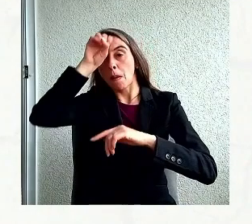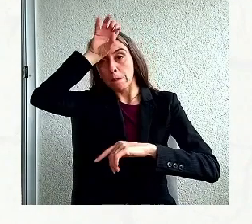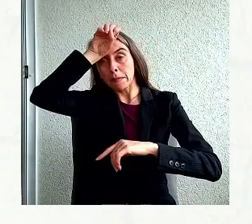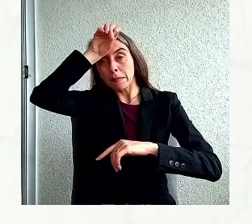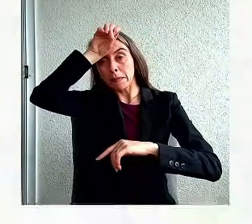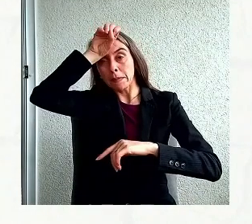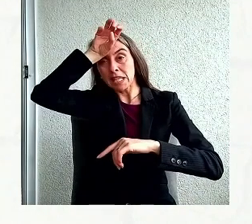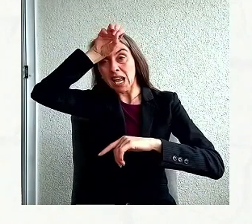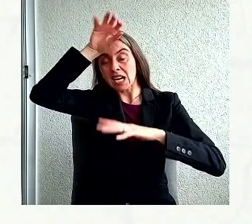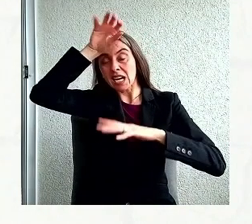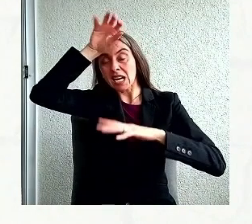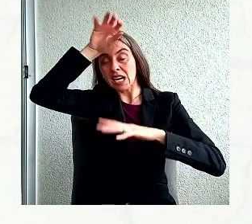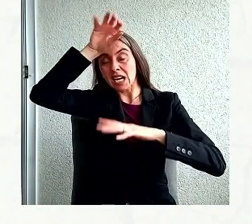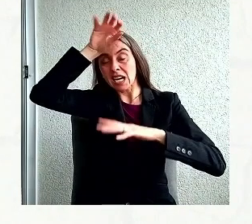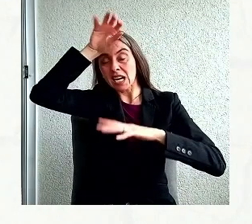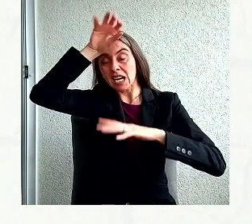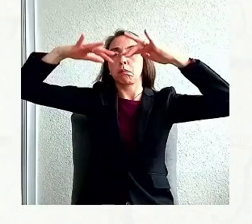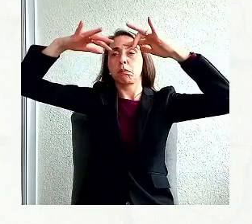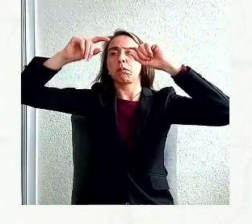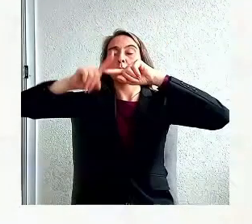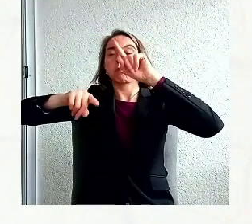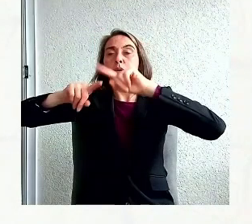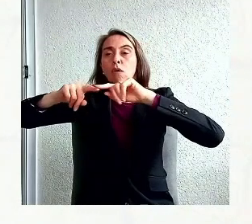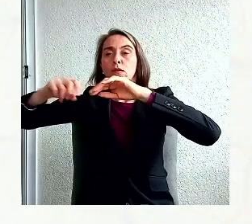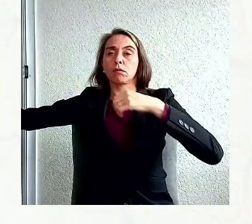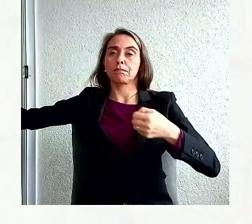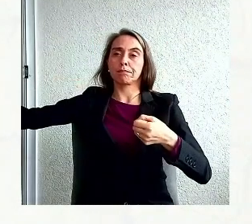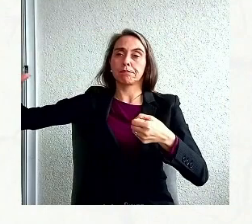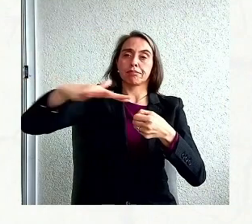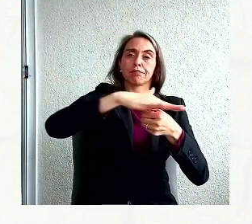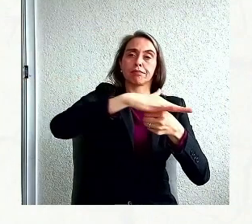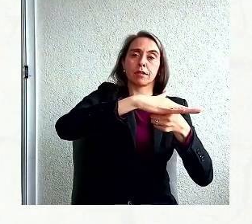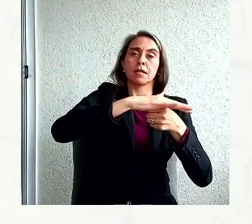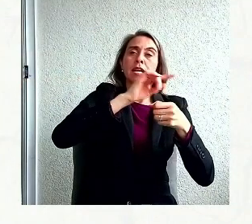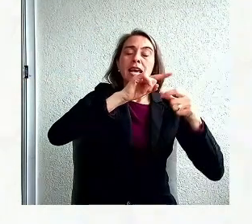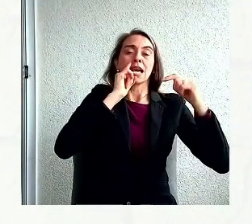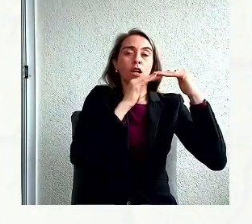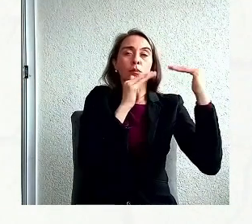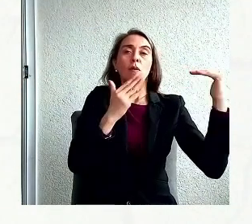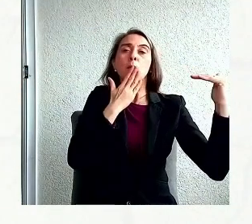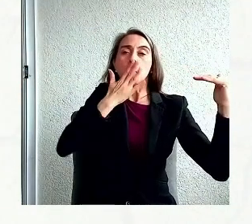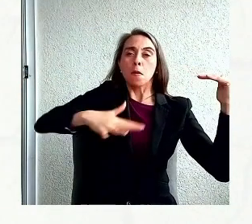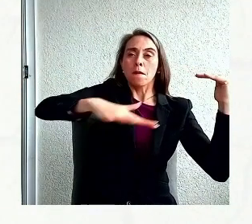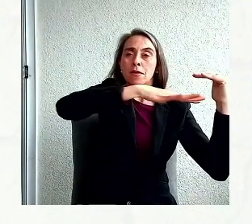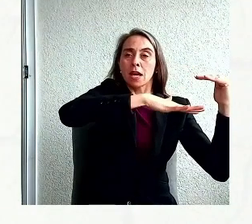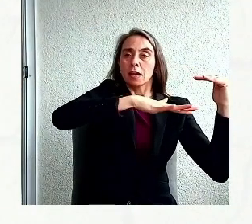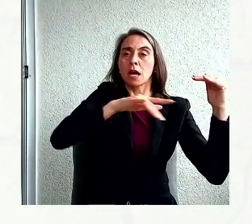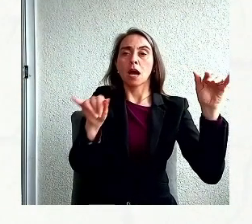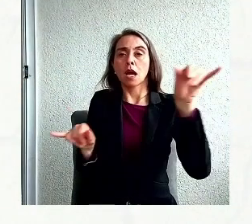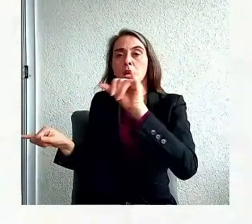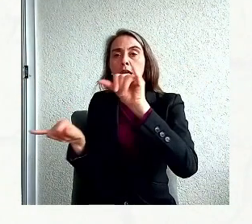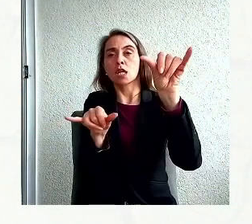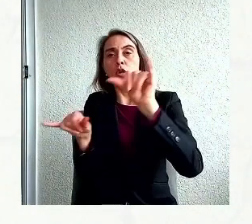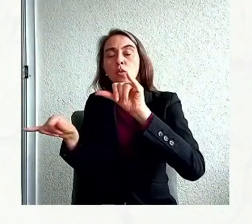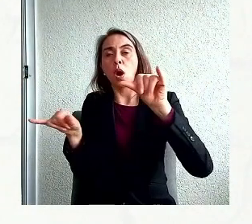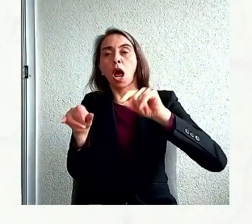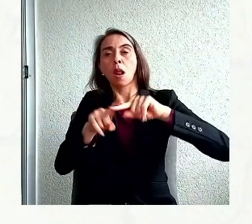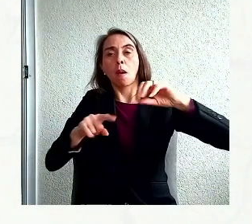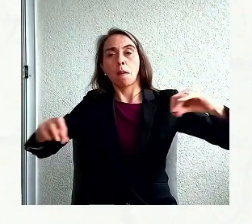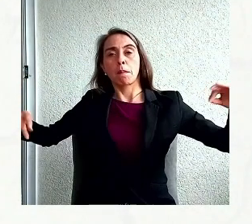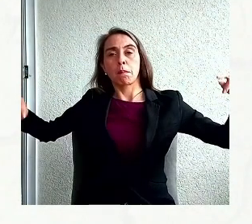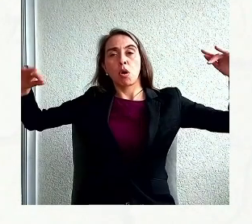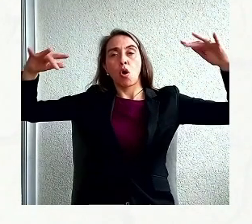este portezuelo es el mismo que está acá, y es justamente esta trayectoria que yo marcaba en amarillo la que hace el material particulado que sale de la mina y finalmente se deposita sobre el